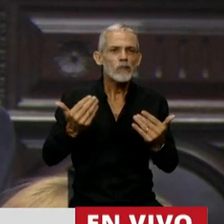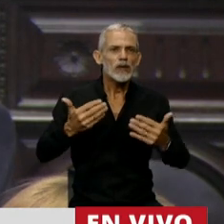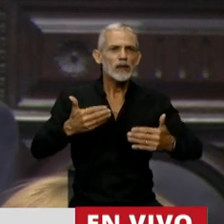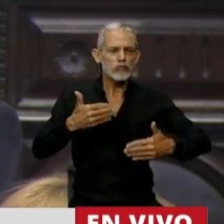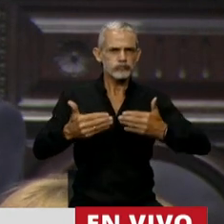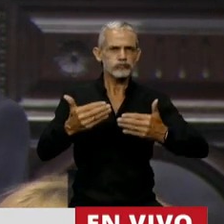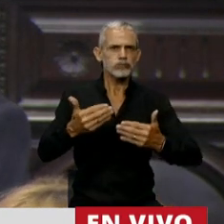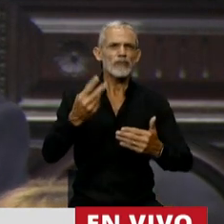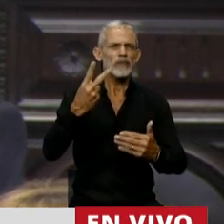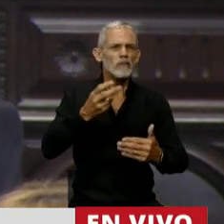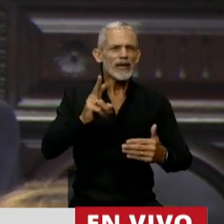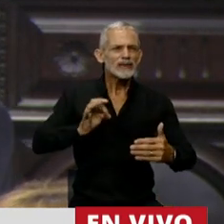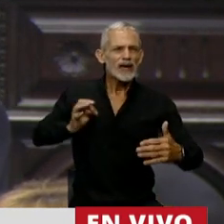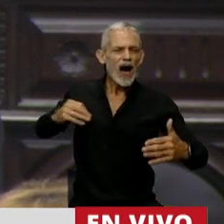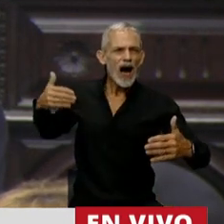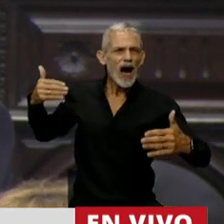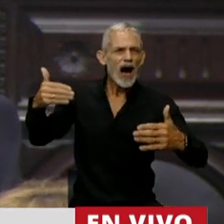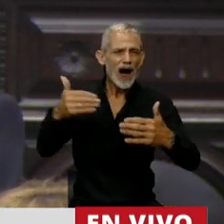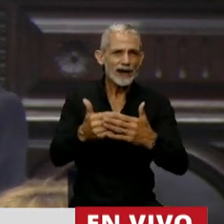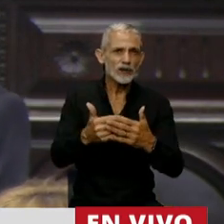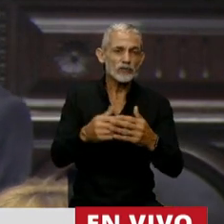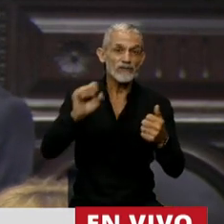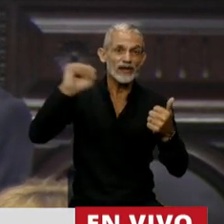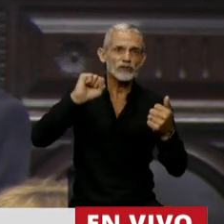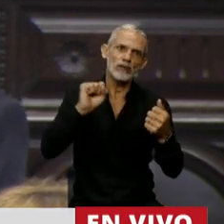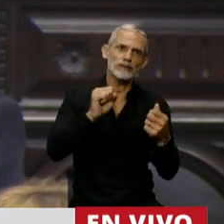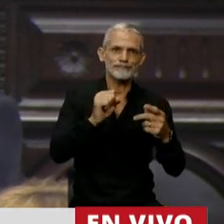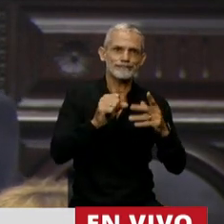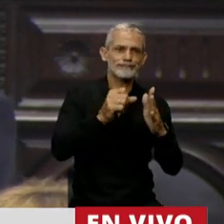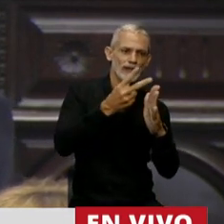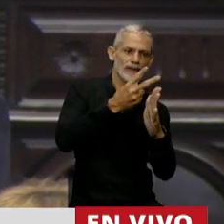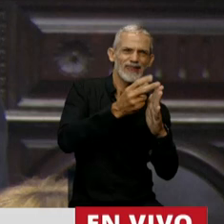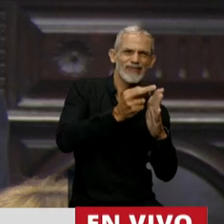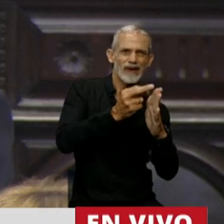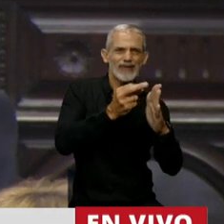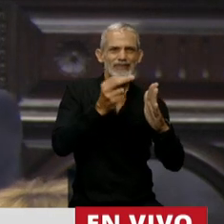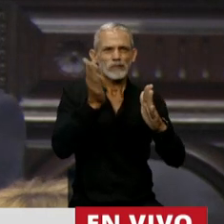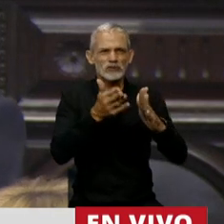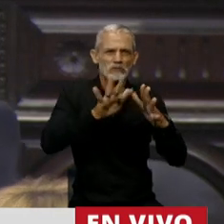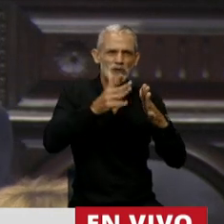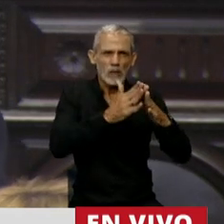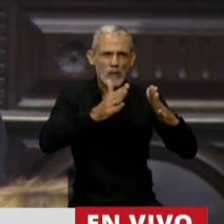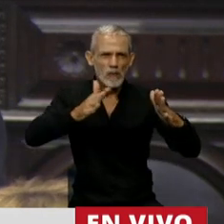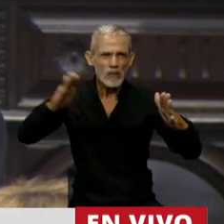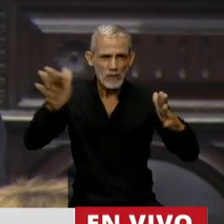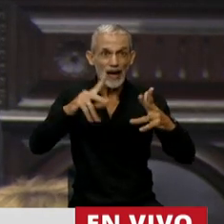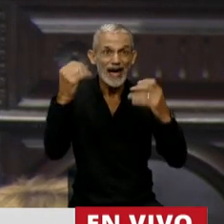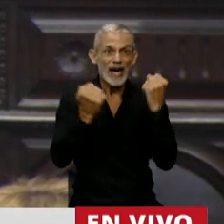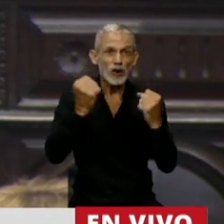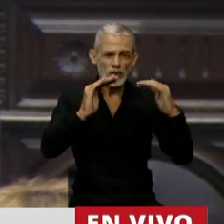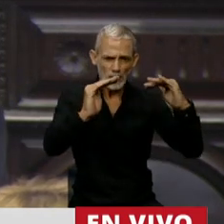que lleva dos décadas con dos dígitos de inflación, que este año la economía está cayendo